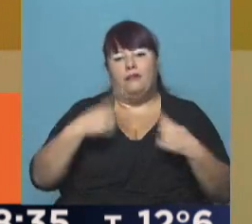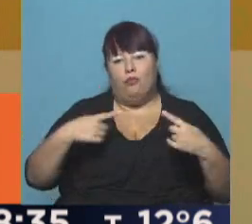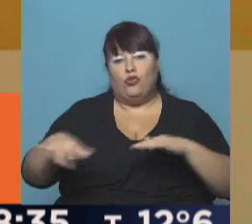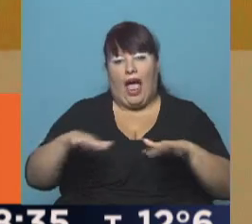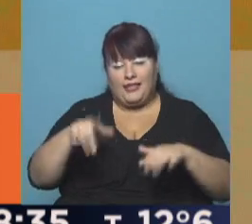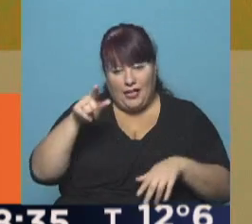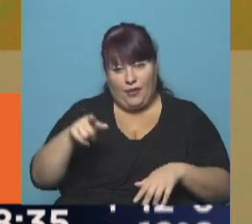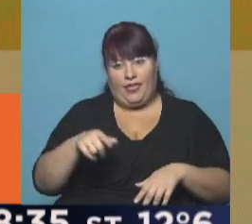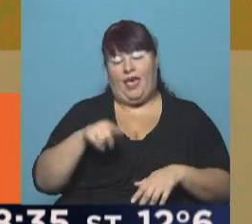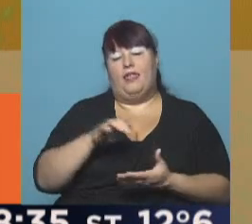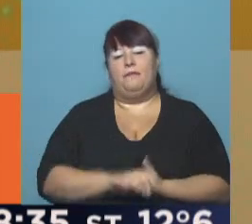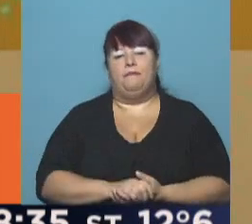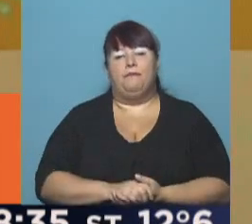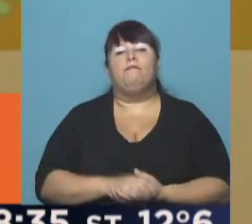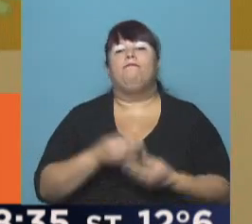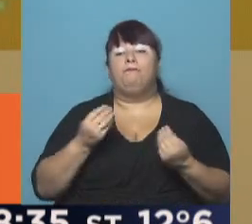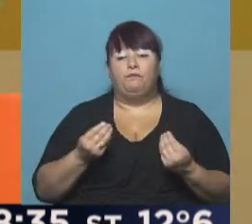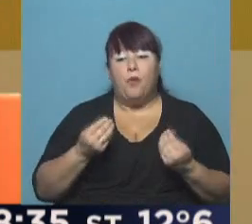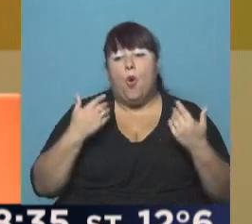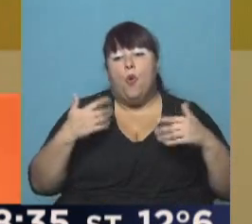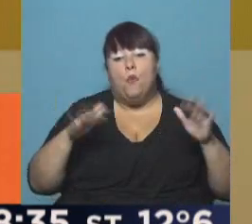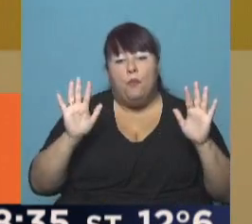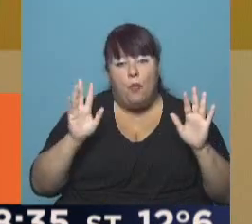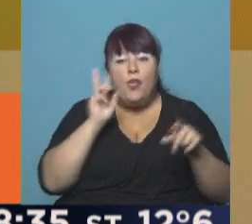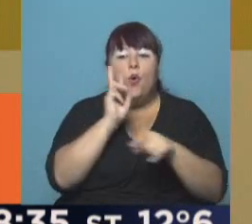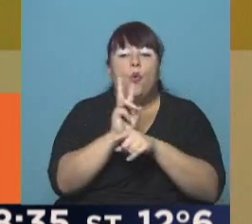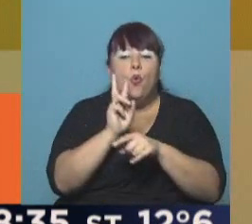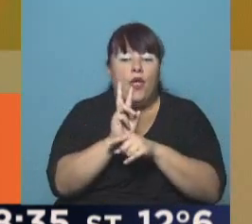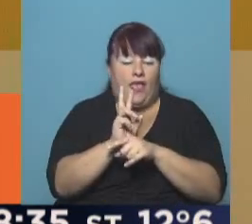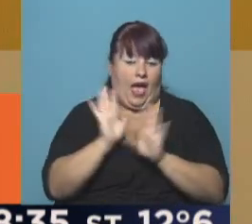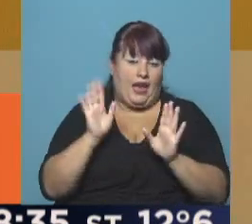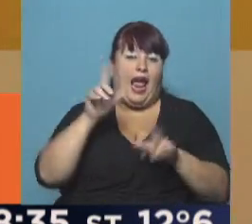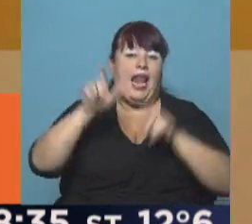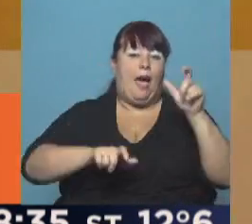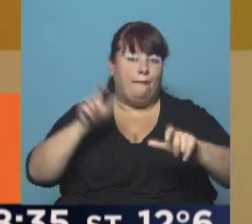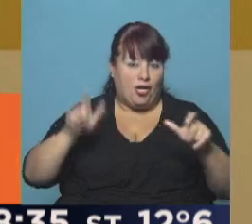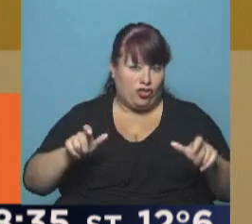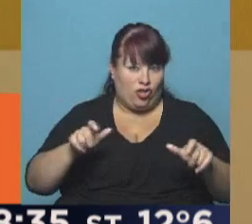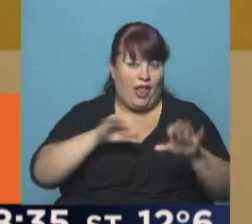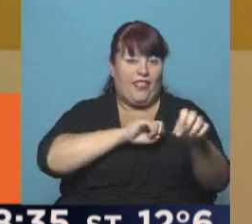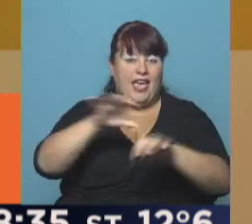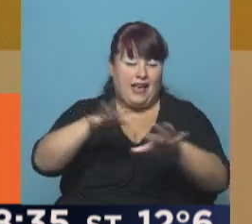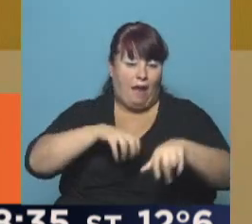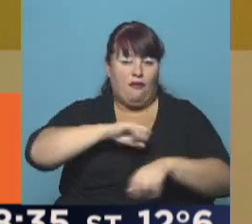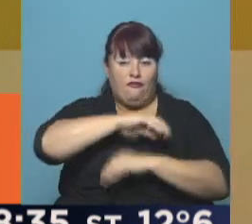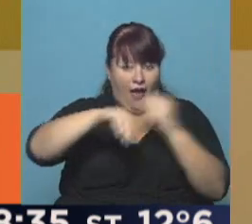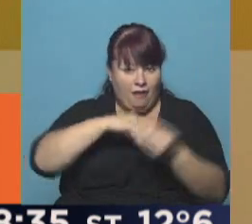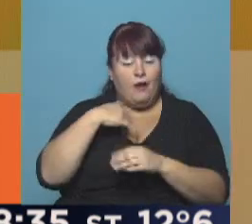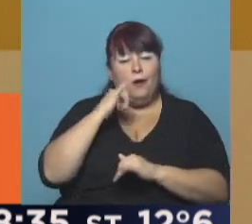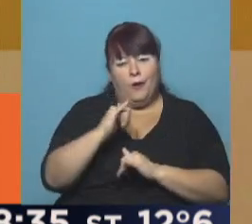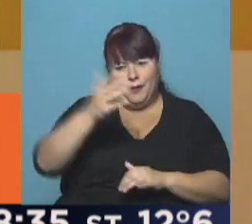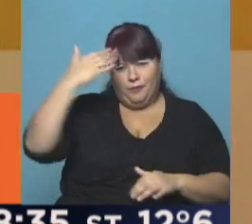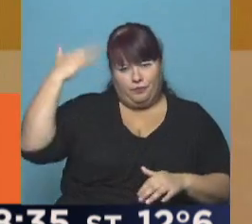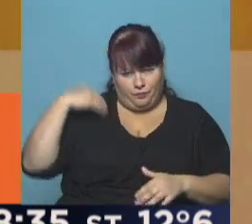acciones que se hacen en ese sentido que es la posibilidad de preservar cuanto menos la población de la agricultura familiar algo que lo venimos